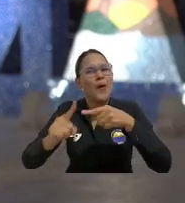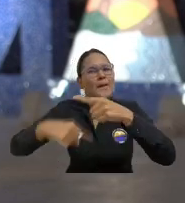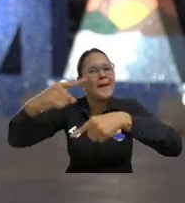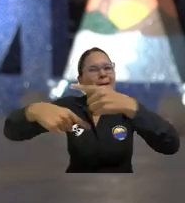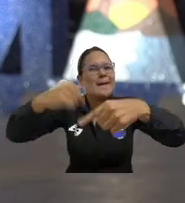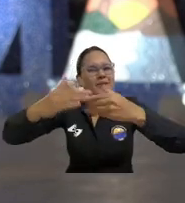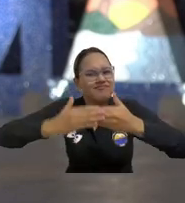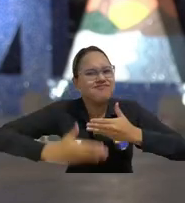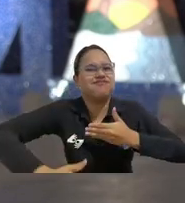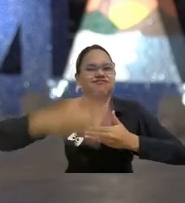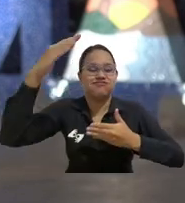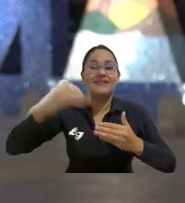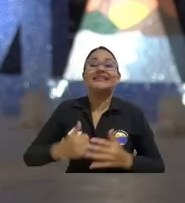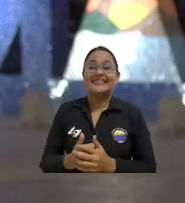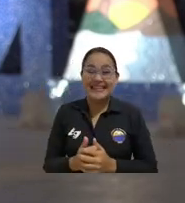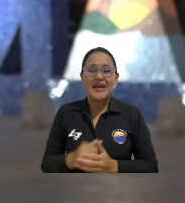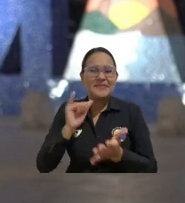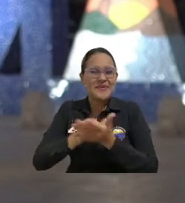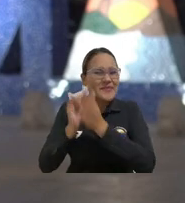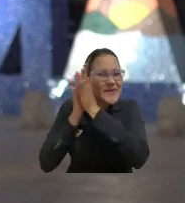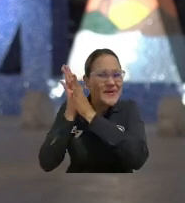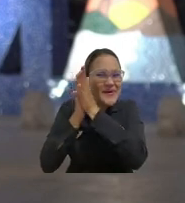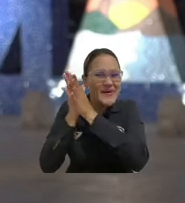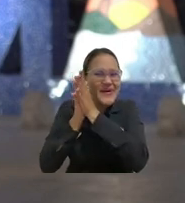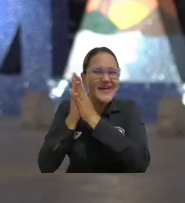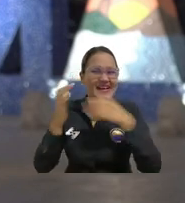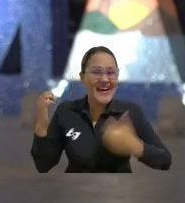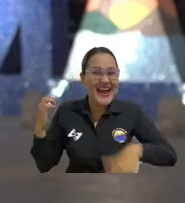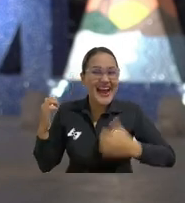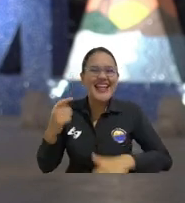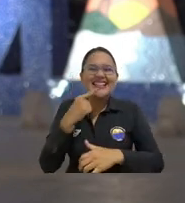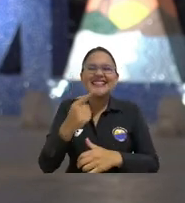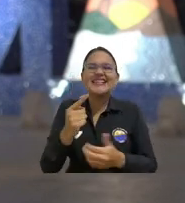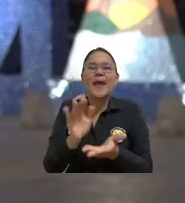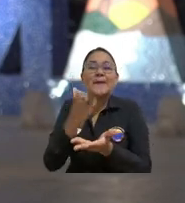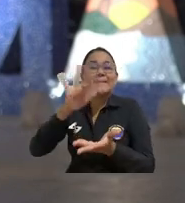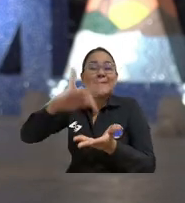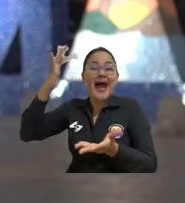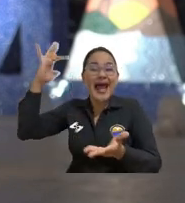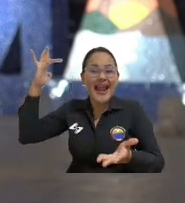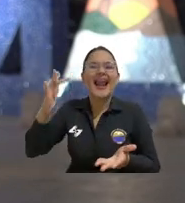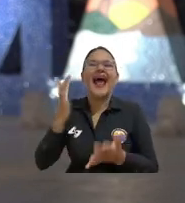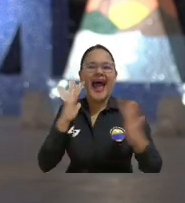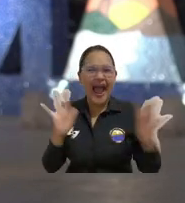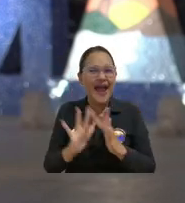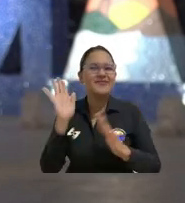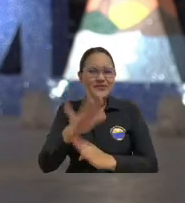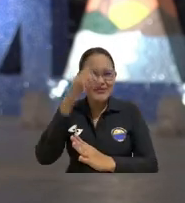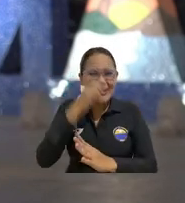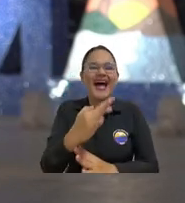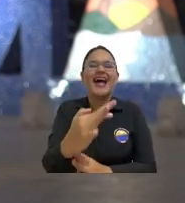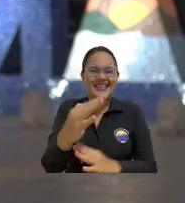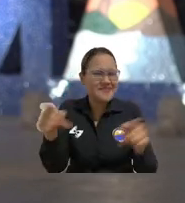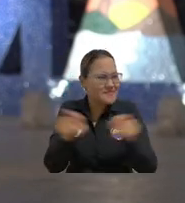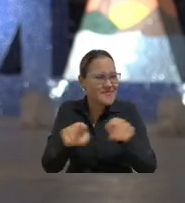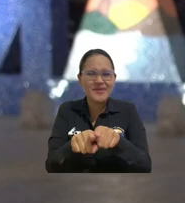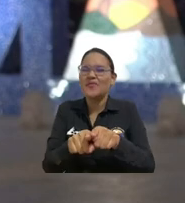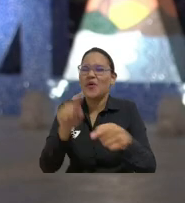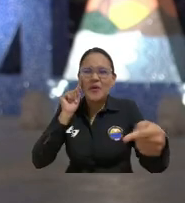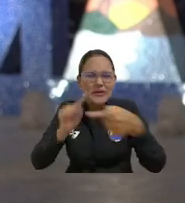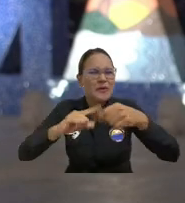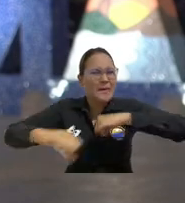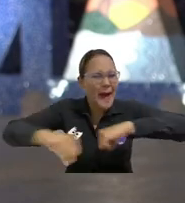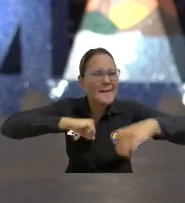seremos, cultivando, como dice el patrón Carlos Vives, la perla. Esa perla que todos apreciamos y queremos, hagámosla sentir